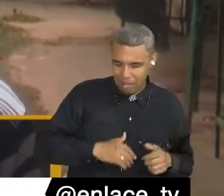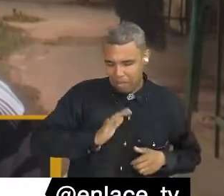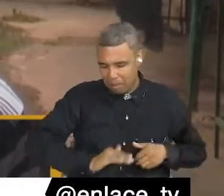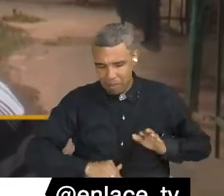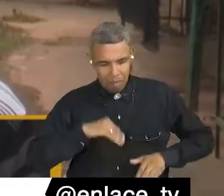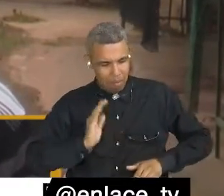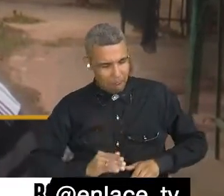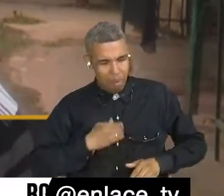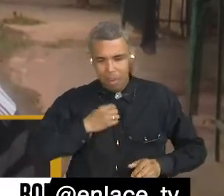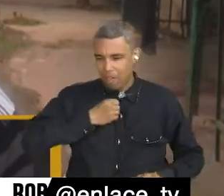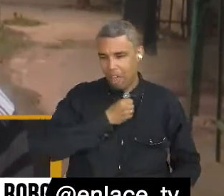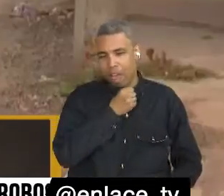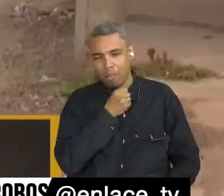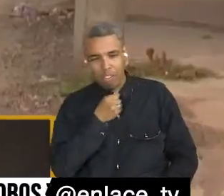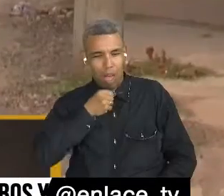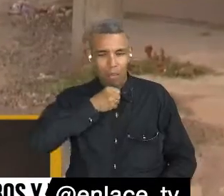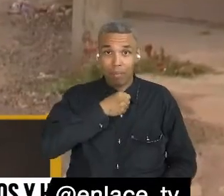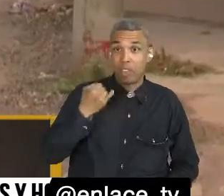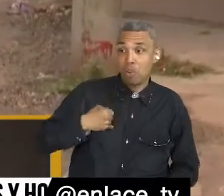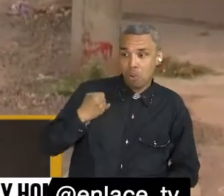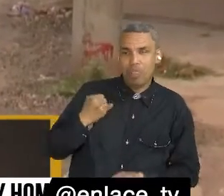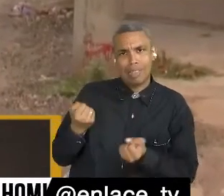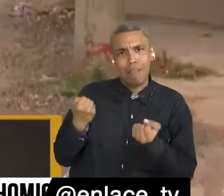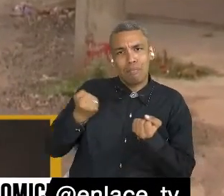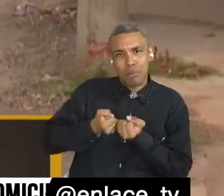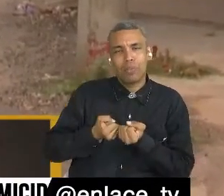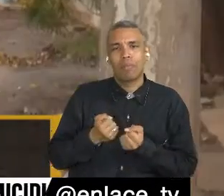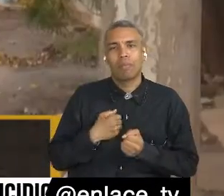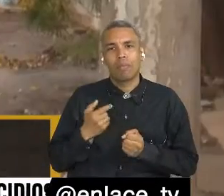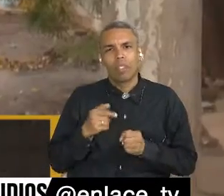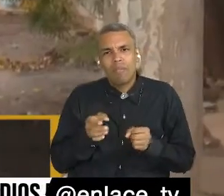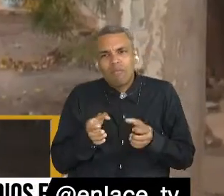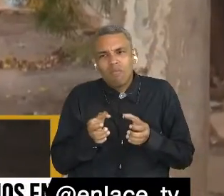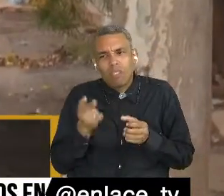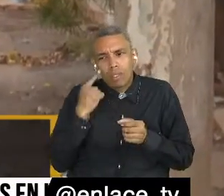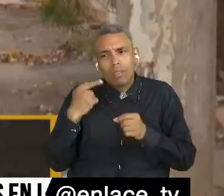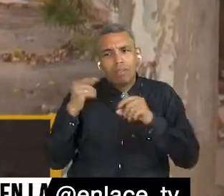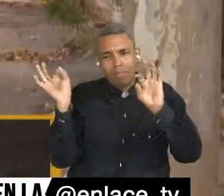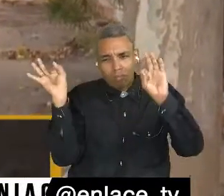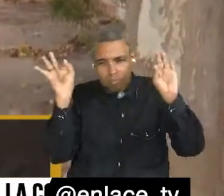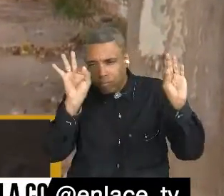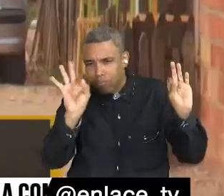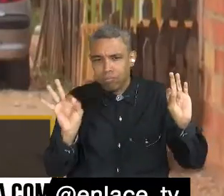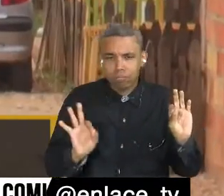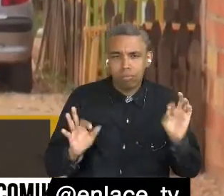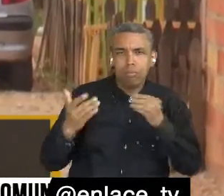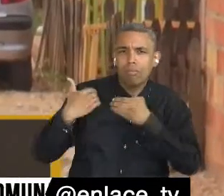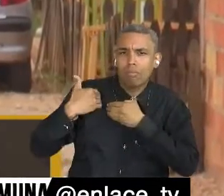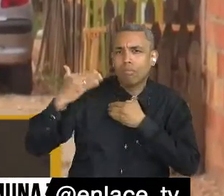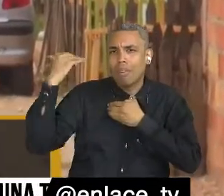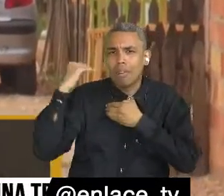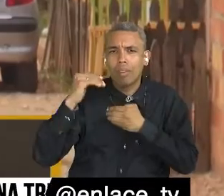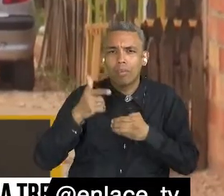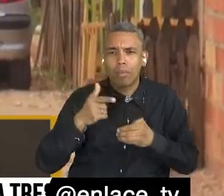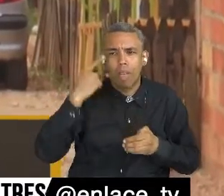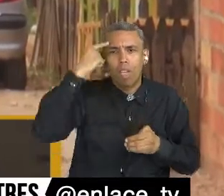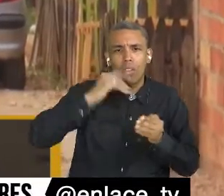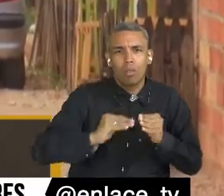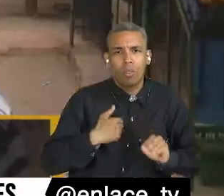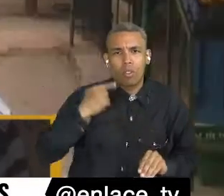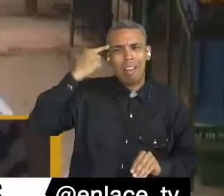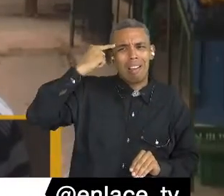están sumando a esta actividad. Los organizadores buscan también cambiarle la cara a este sector que en varias oportunidades ha sido golpeado por la